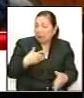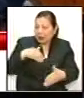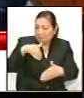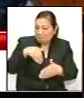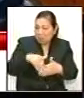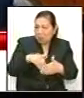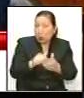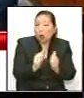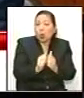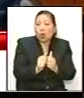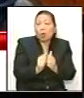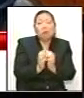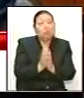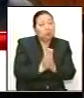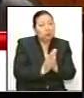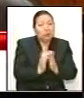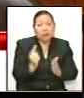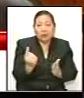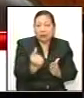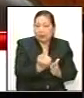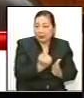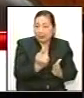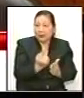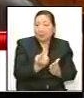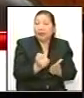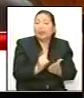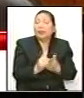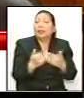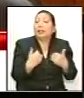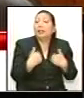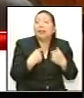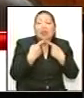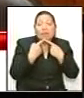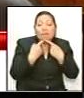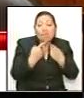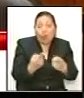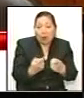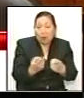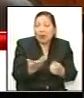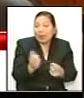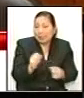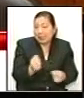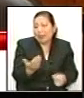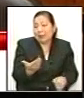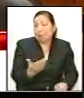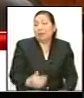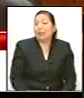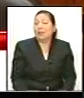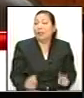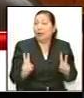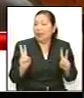votar con la satisfacción de este Parlamento de tener la información que está requiriendo.